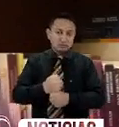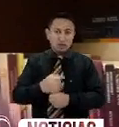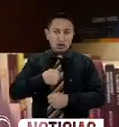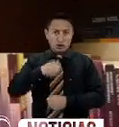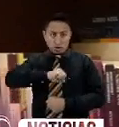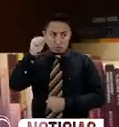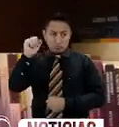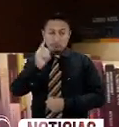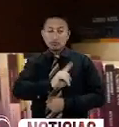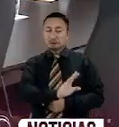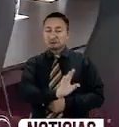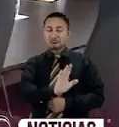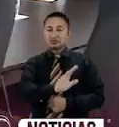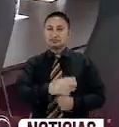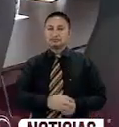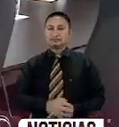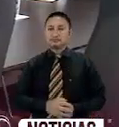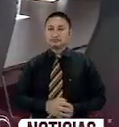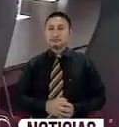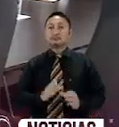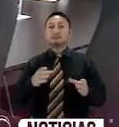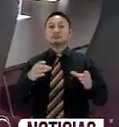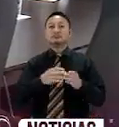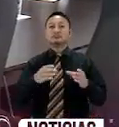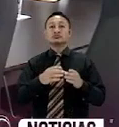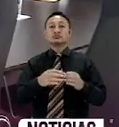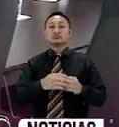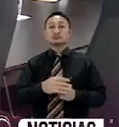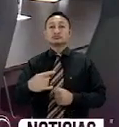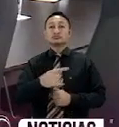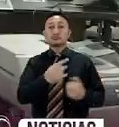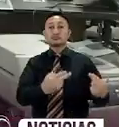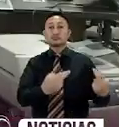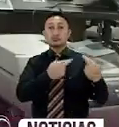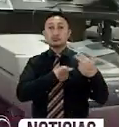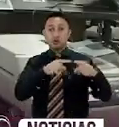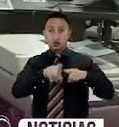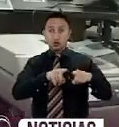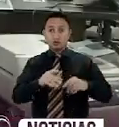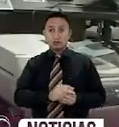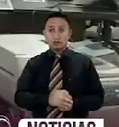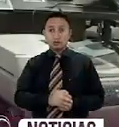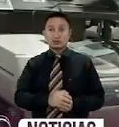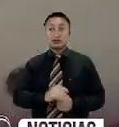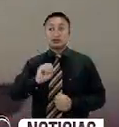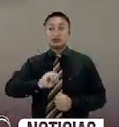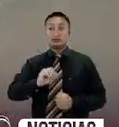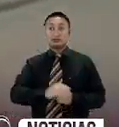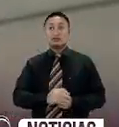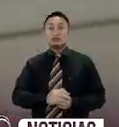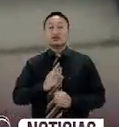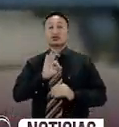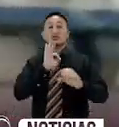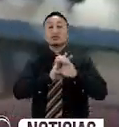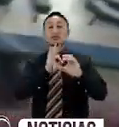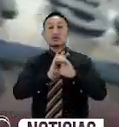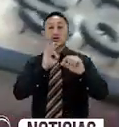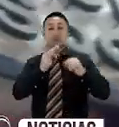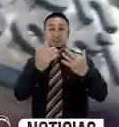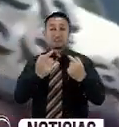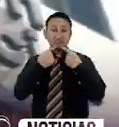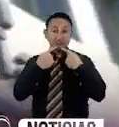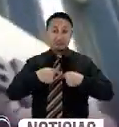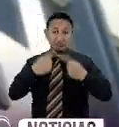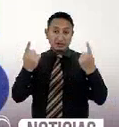legítimamente el concurso la comisión ciudadana encargada del concurso está a la espera del pronunciamiento del Consejo de participación ciudadana